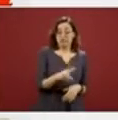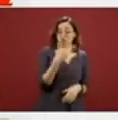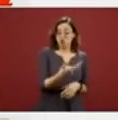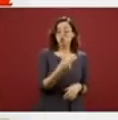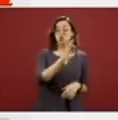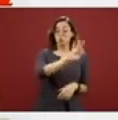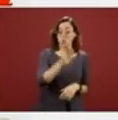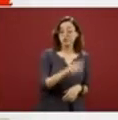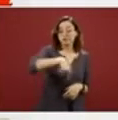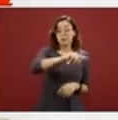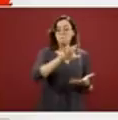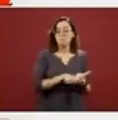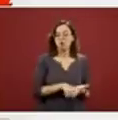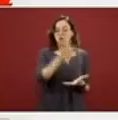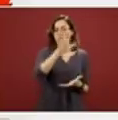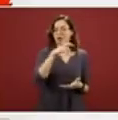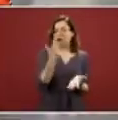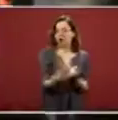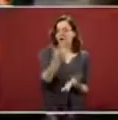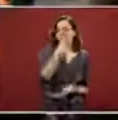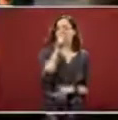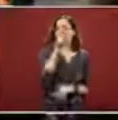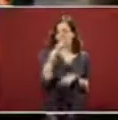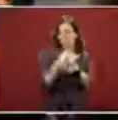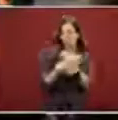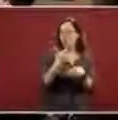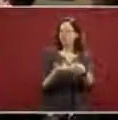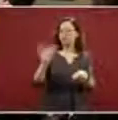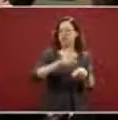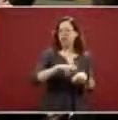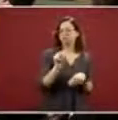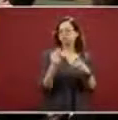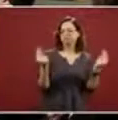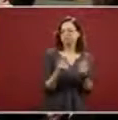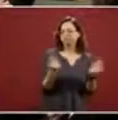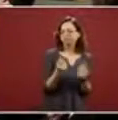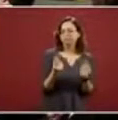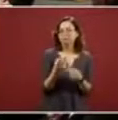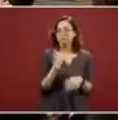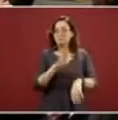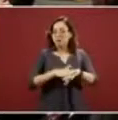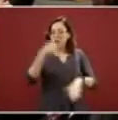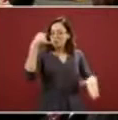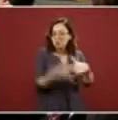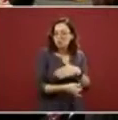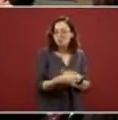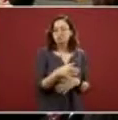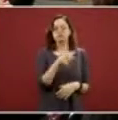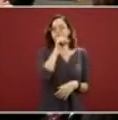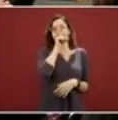88%, la gran mayoría que fue ambulatorio, que no requirió hospitalización ni un seguimiento